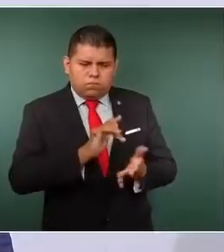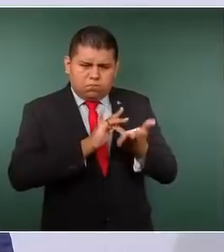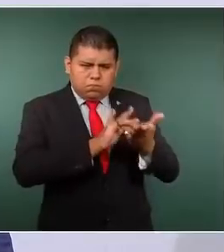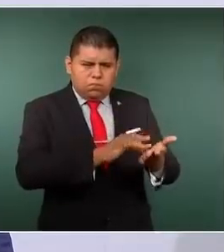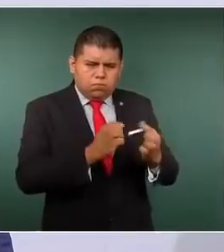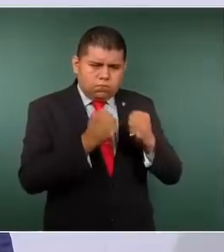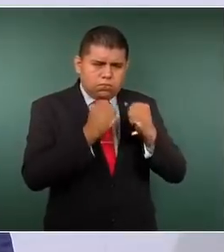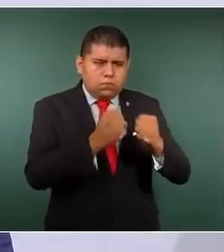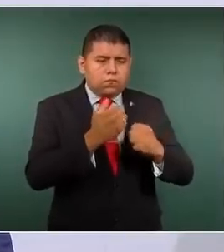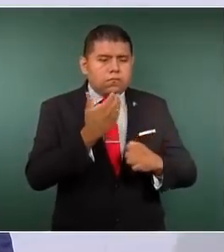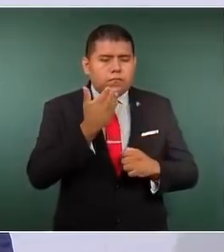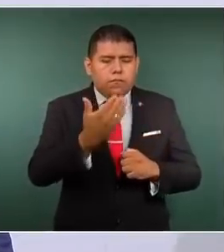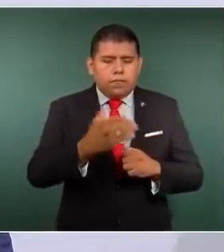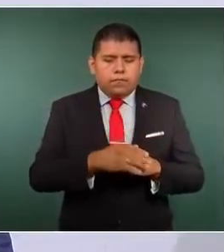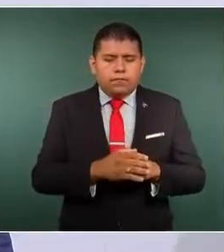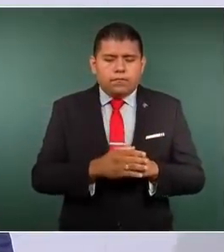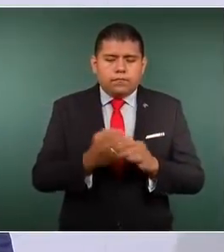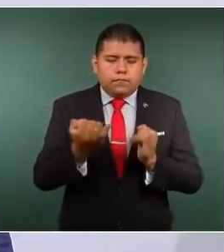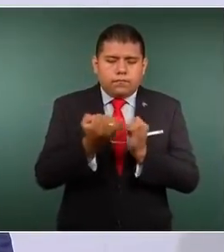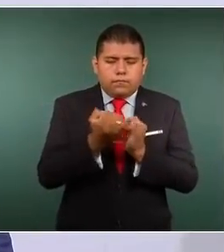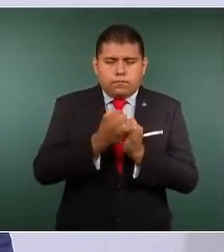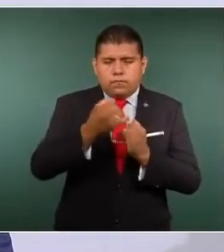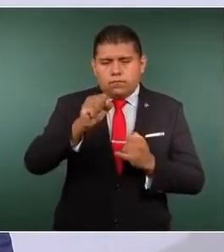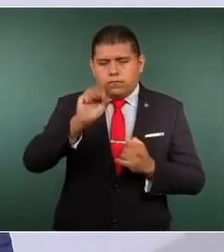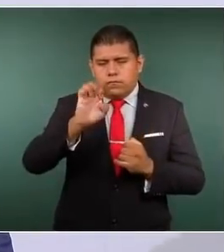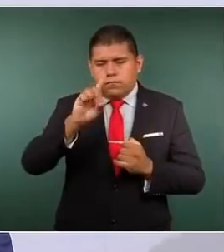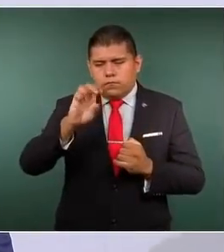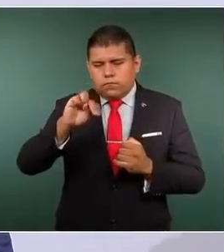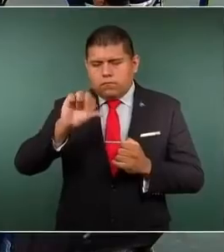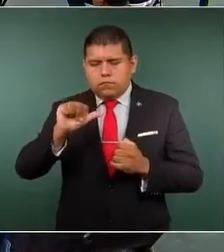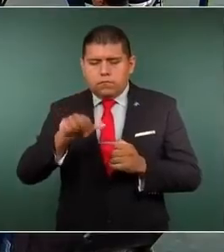al igual que la secretaria de defensa